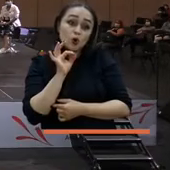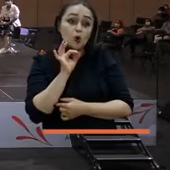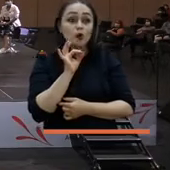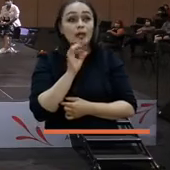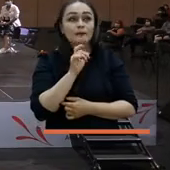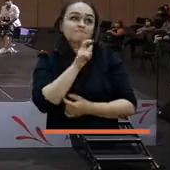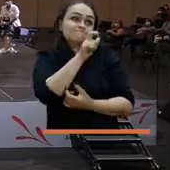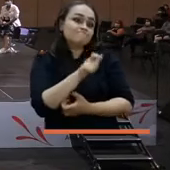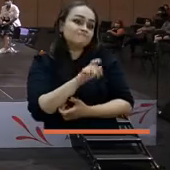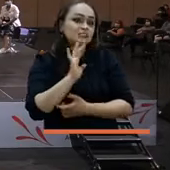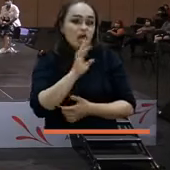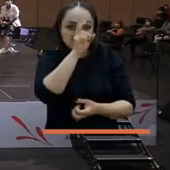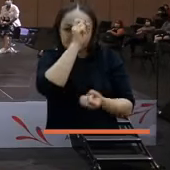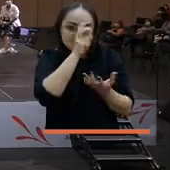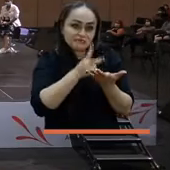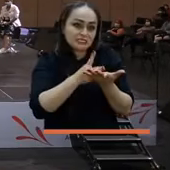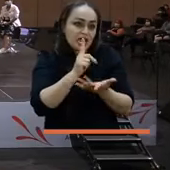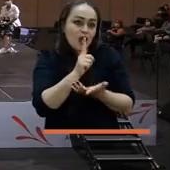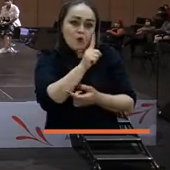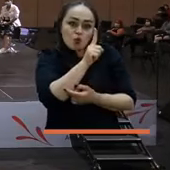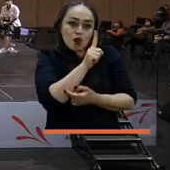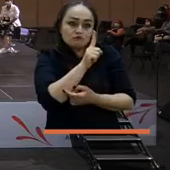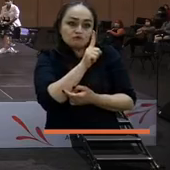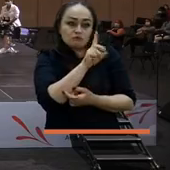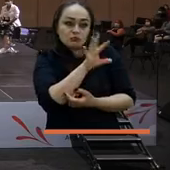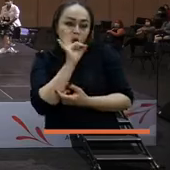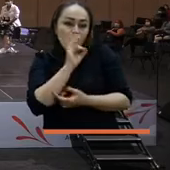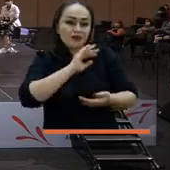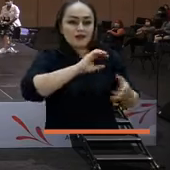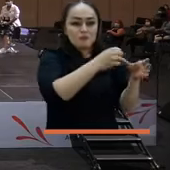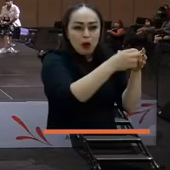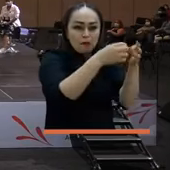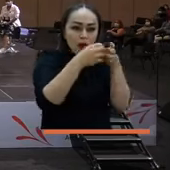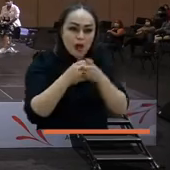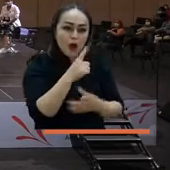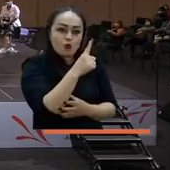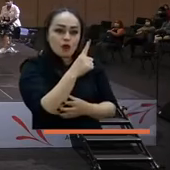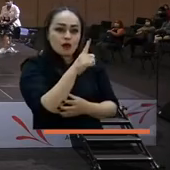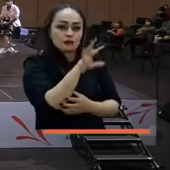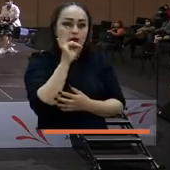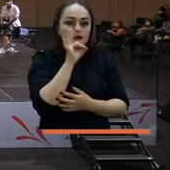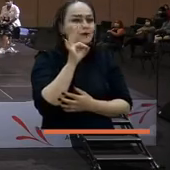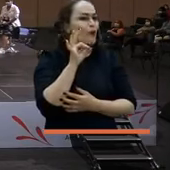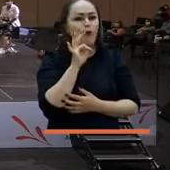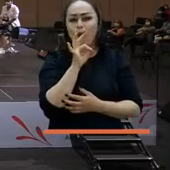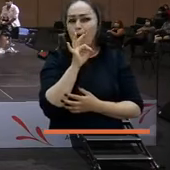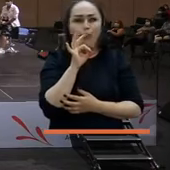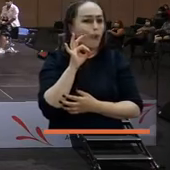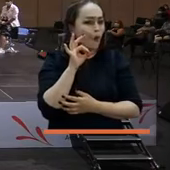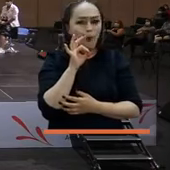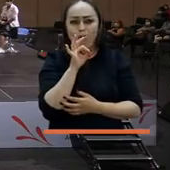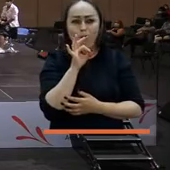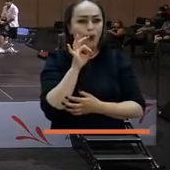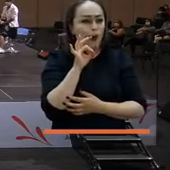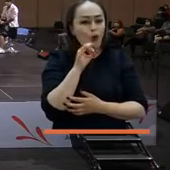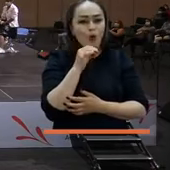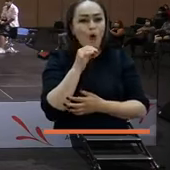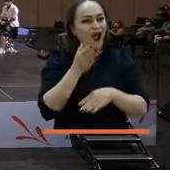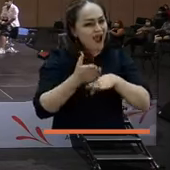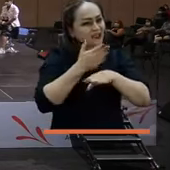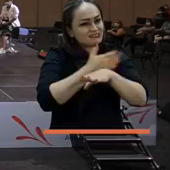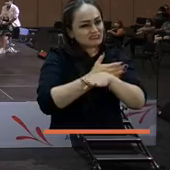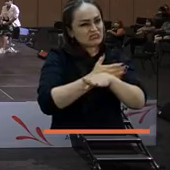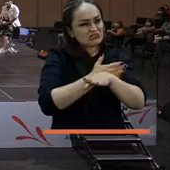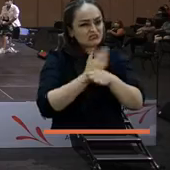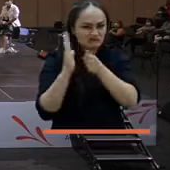una diversidad no si vamos a hablar de diversidad también tiene que hacer como lo decía de pronto